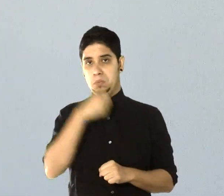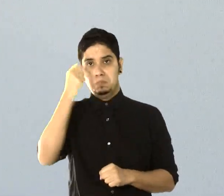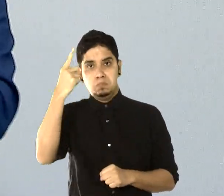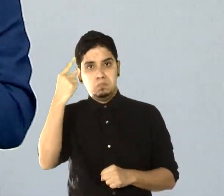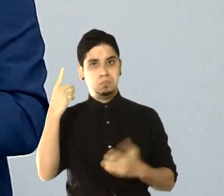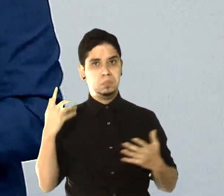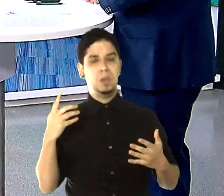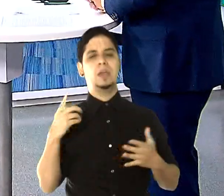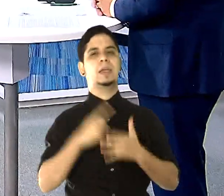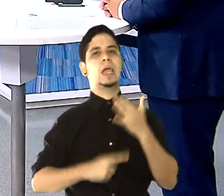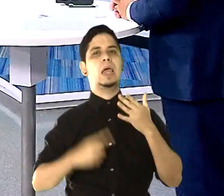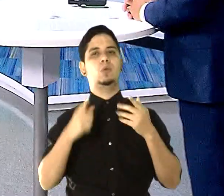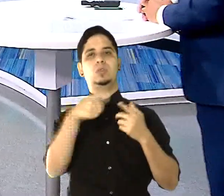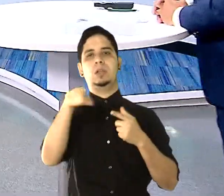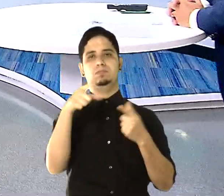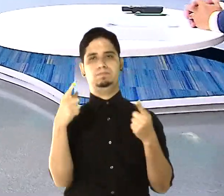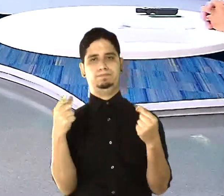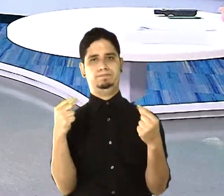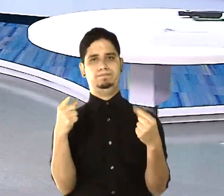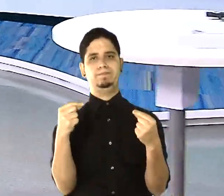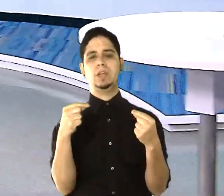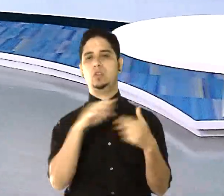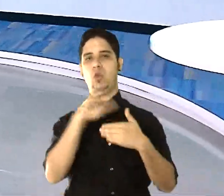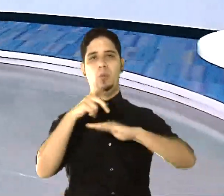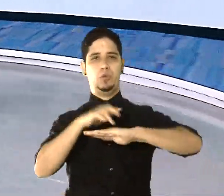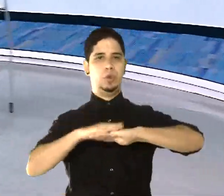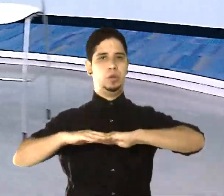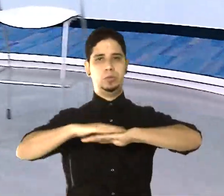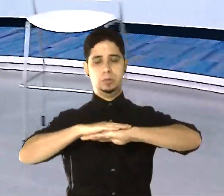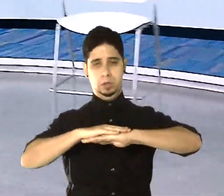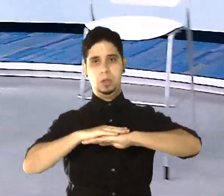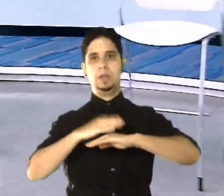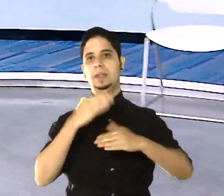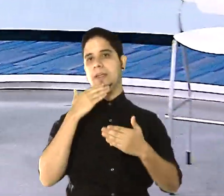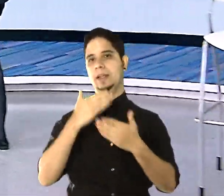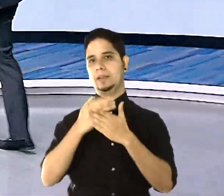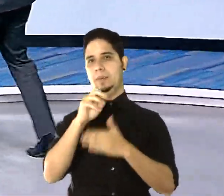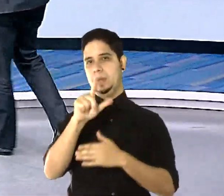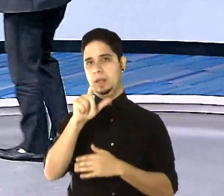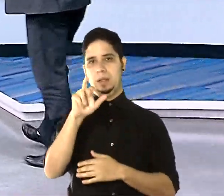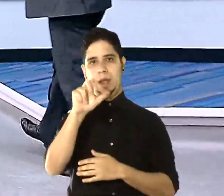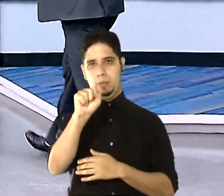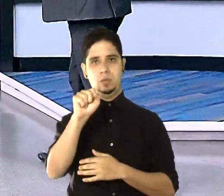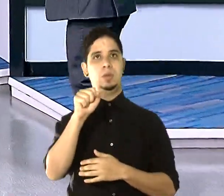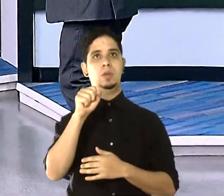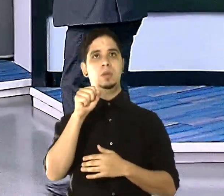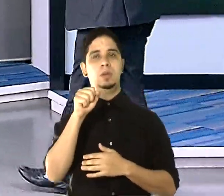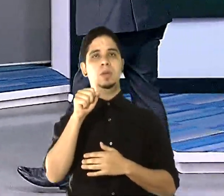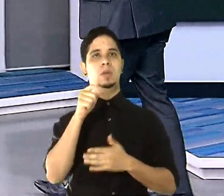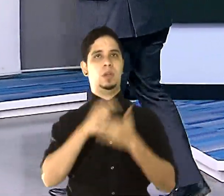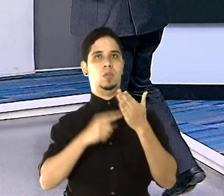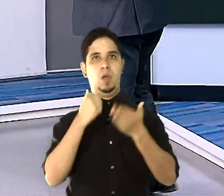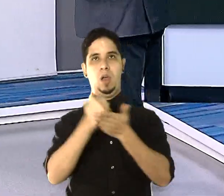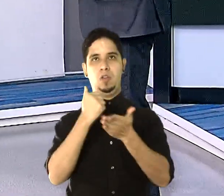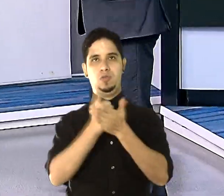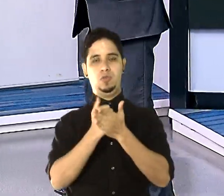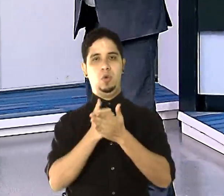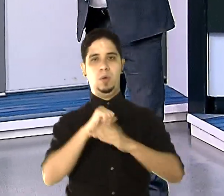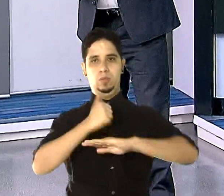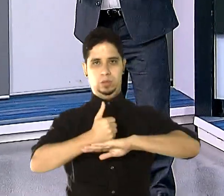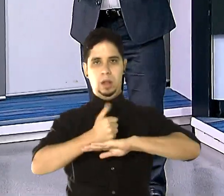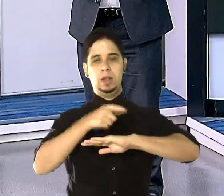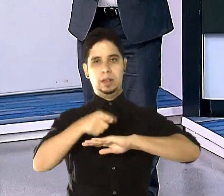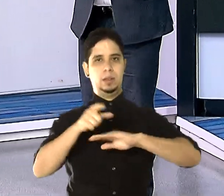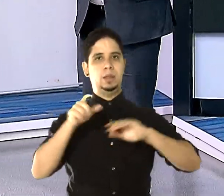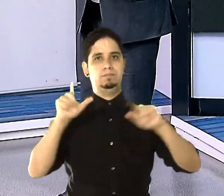tiene que hacer a lo largo y ancho de todo Puerto Rico. Así que le doy las gracias a Miguel Ramos, quien da el informe del tiempo aquí, que nos ayudó a manejar esta pantalla para